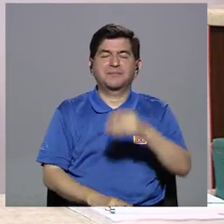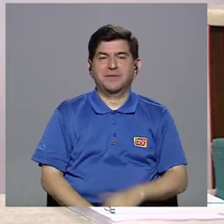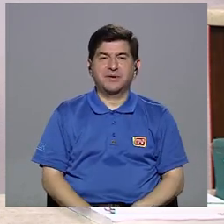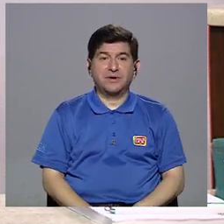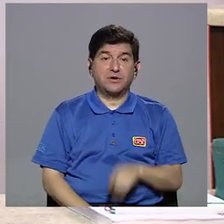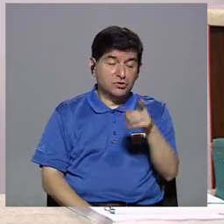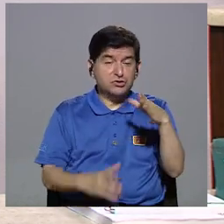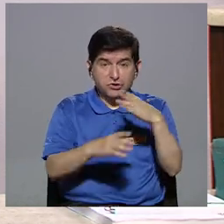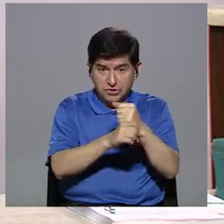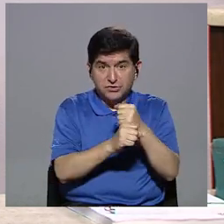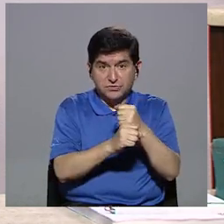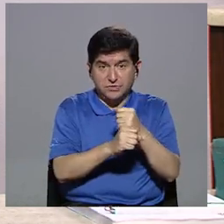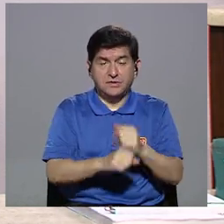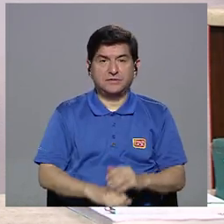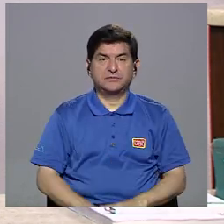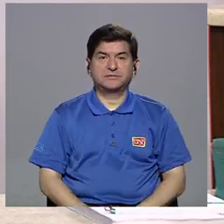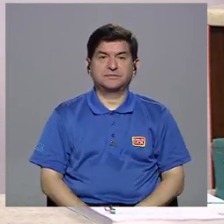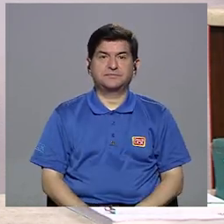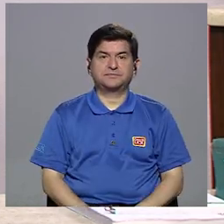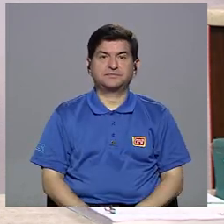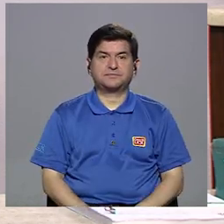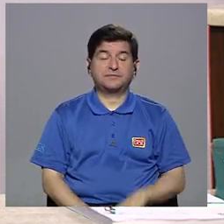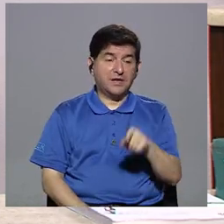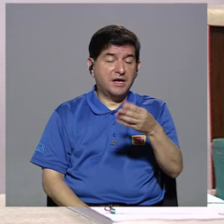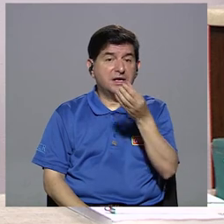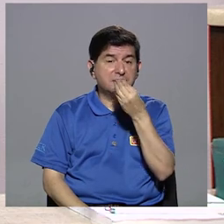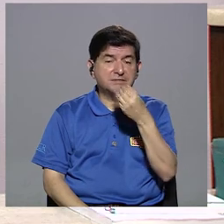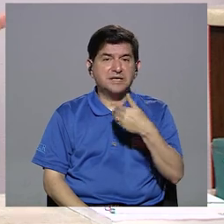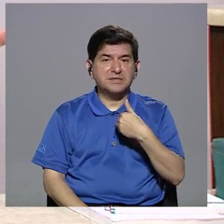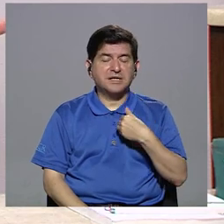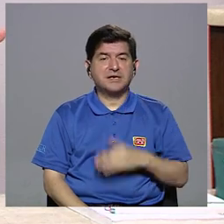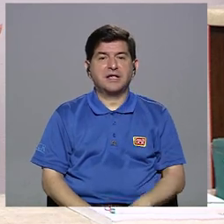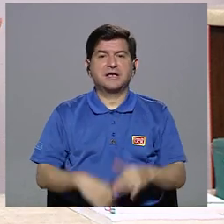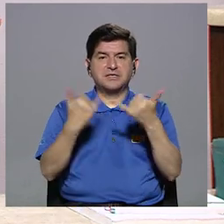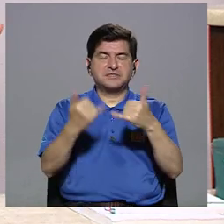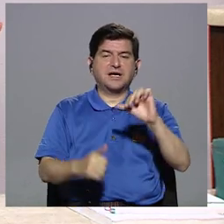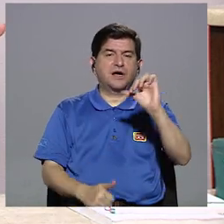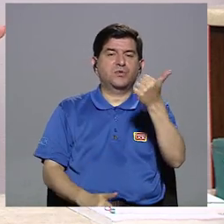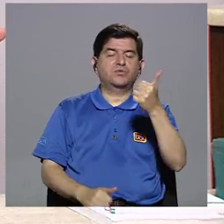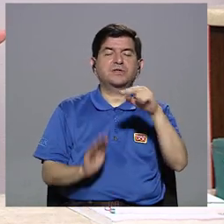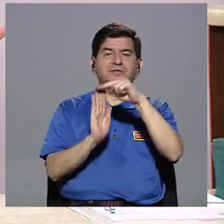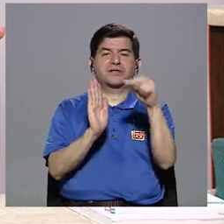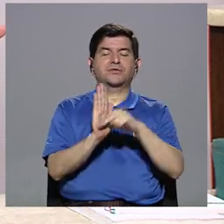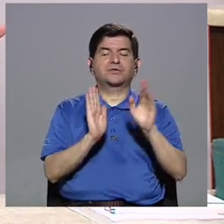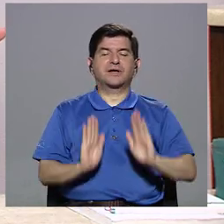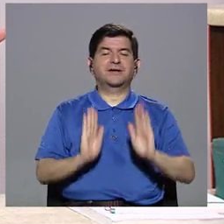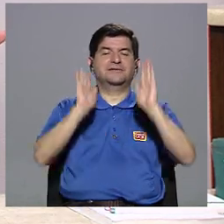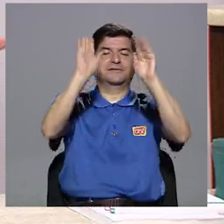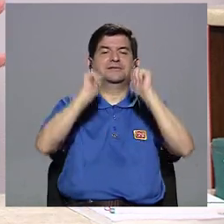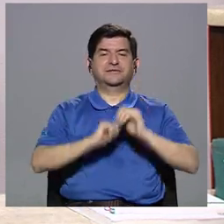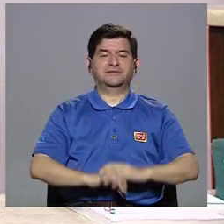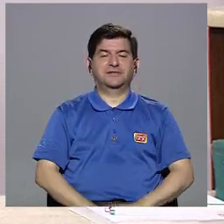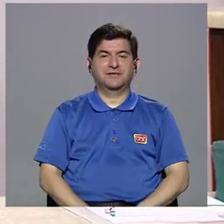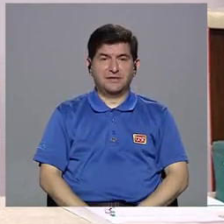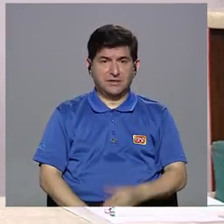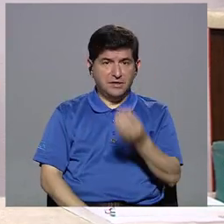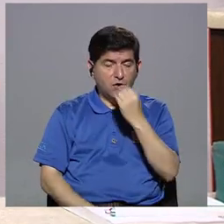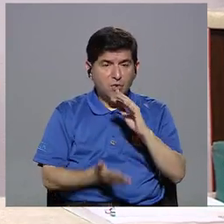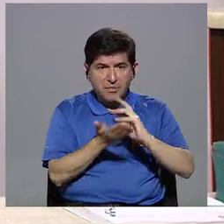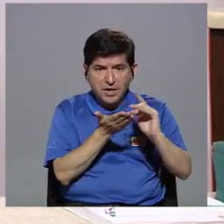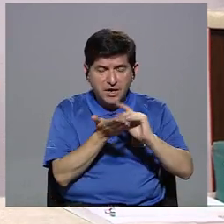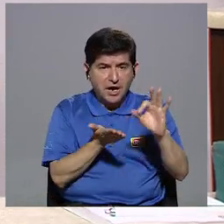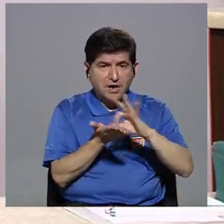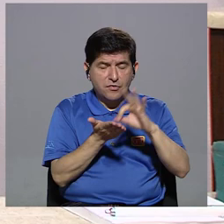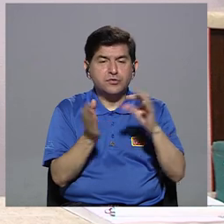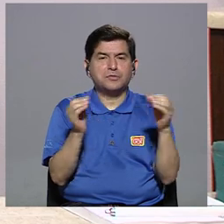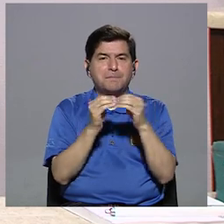recomendación si hace eso gabriela esa dieta va a tener casi un 10 va a ser excelente si come arroz